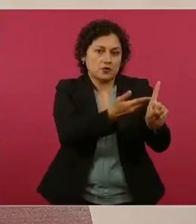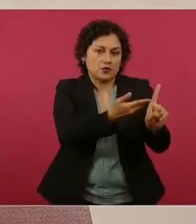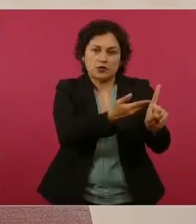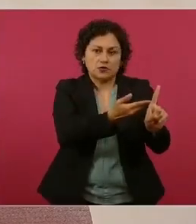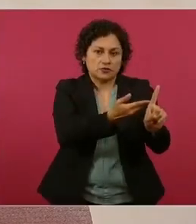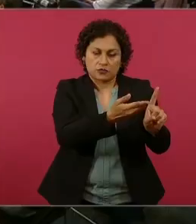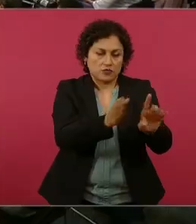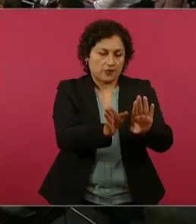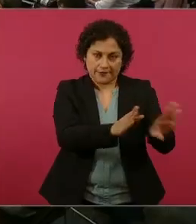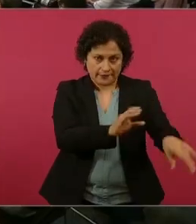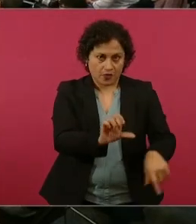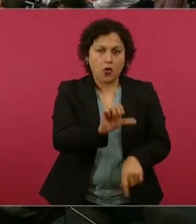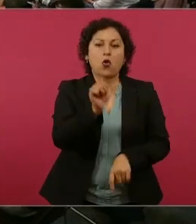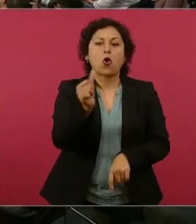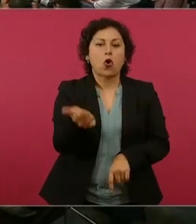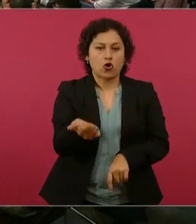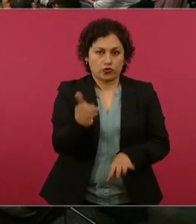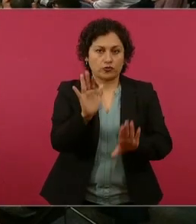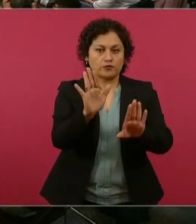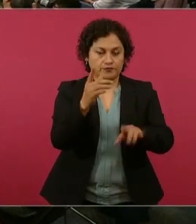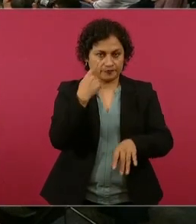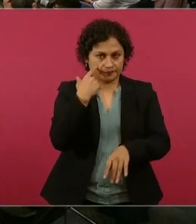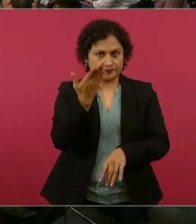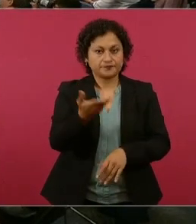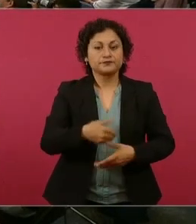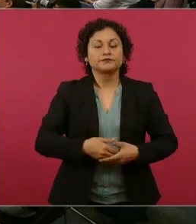A ver, el otro.